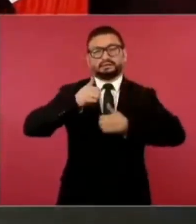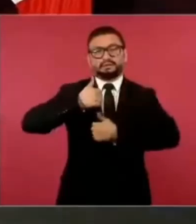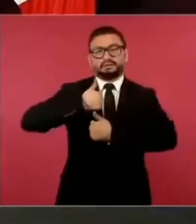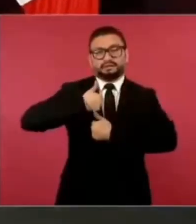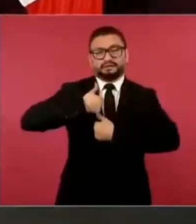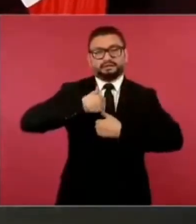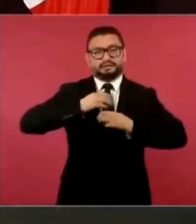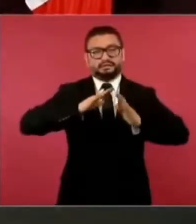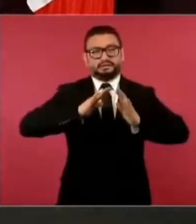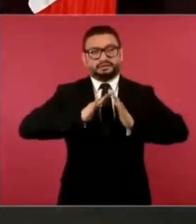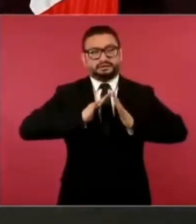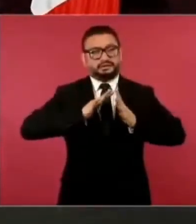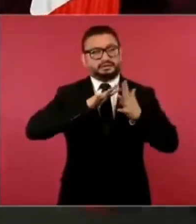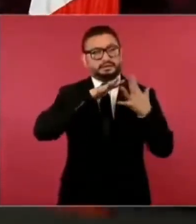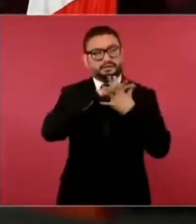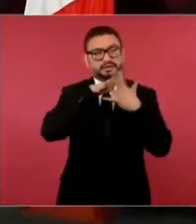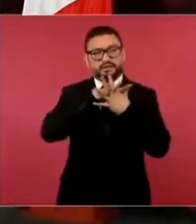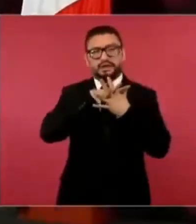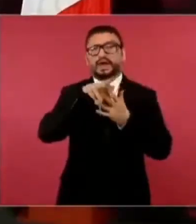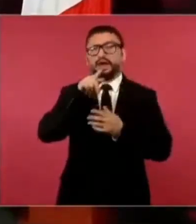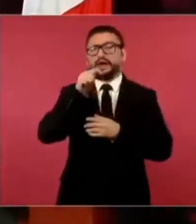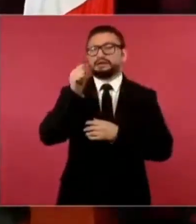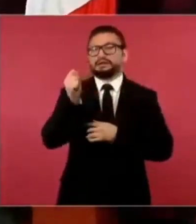si la tecnología es de punta,